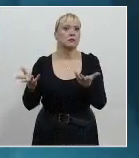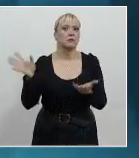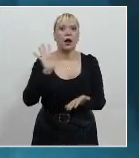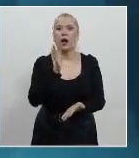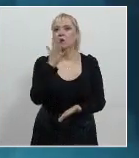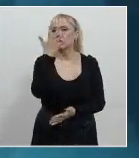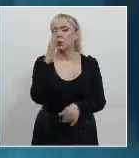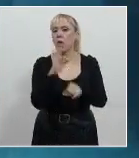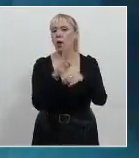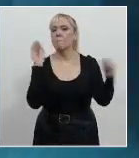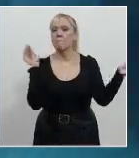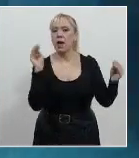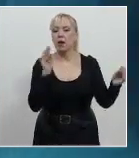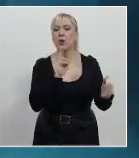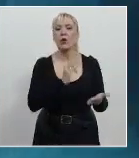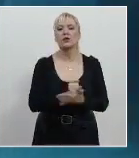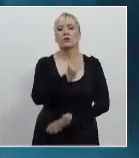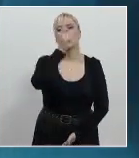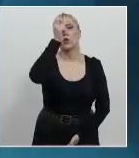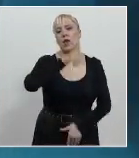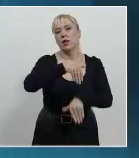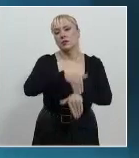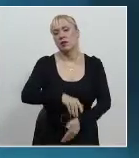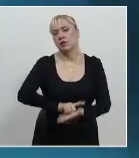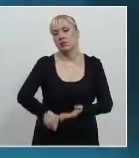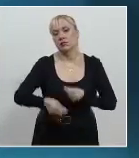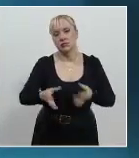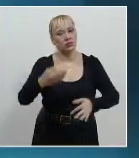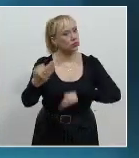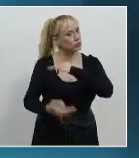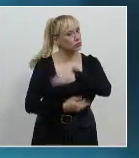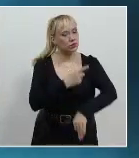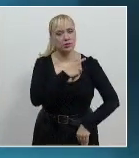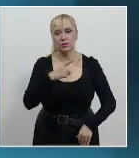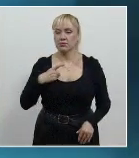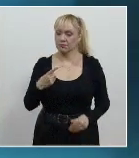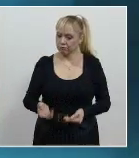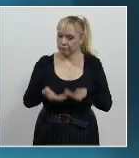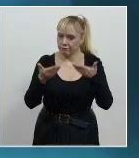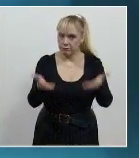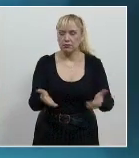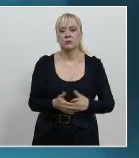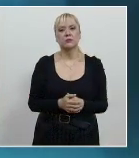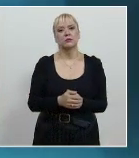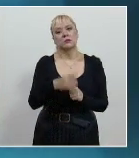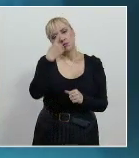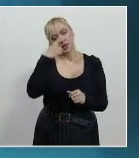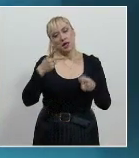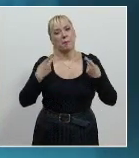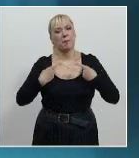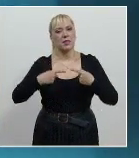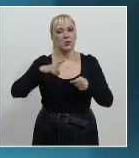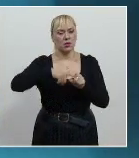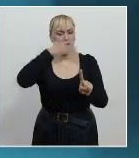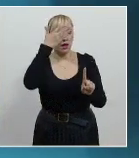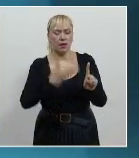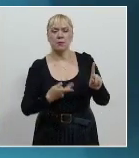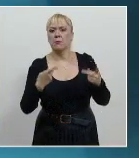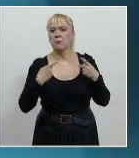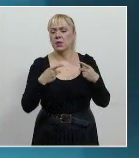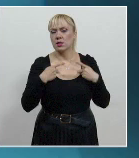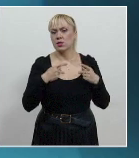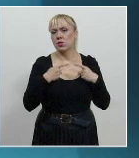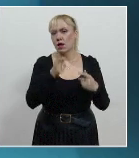la inconstitucionalidad de diversos artículos de la Ley General de Salud. Se autorizó el consumo personal de la cannabis, a quien se le conceda